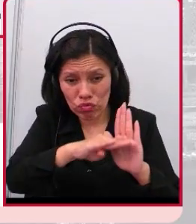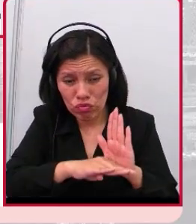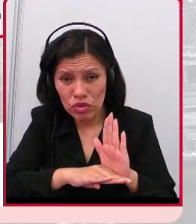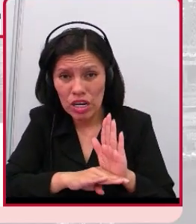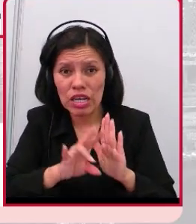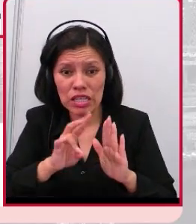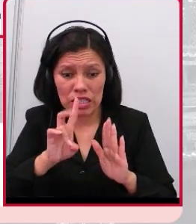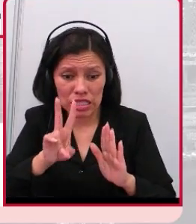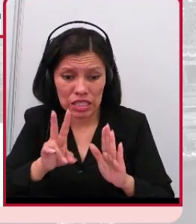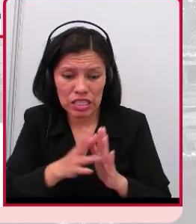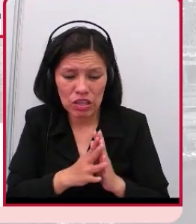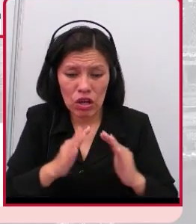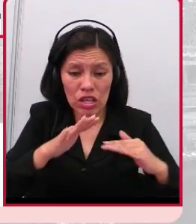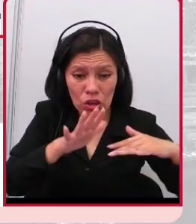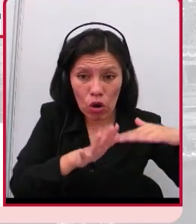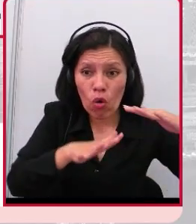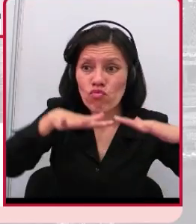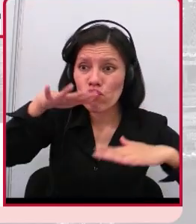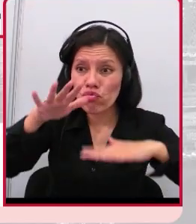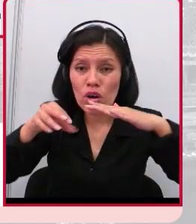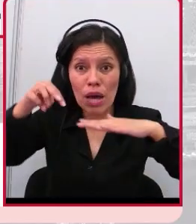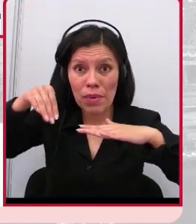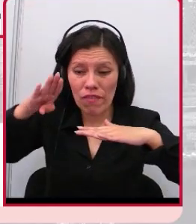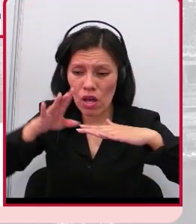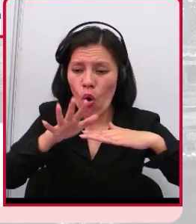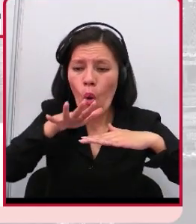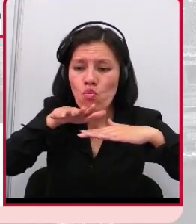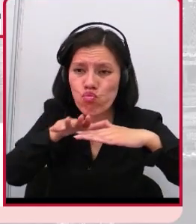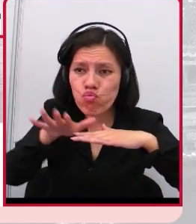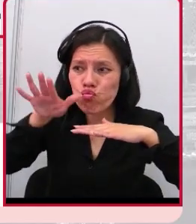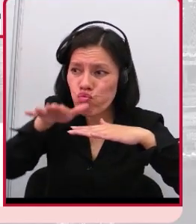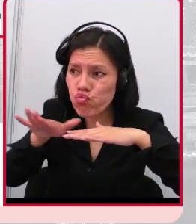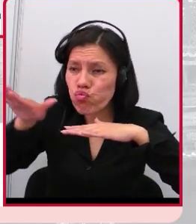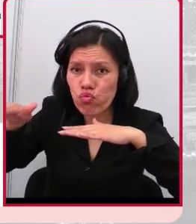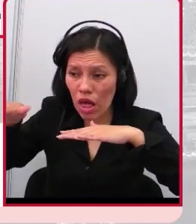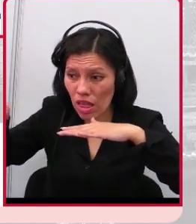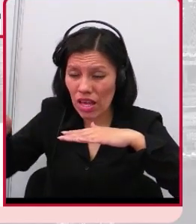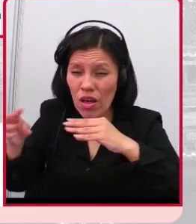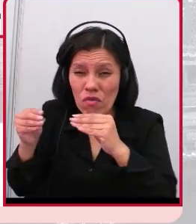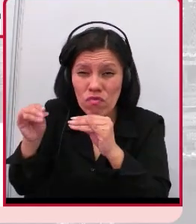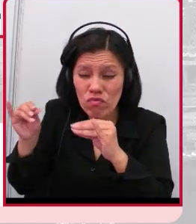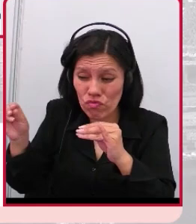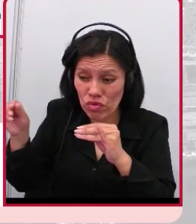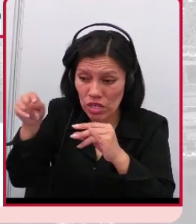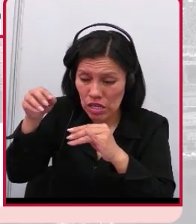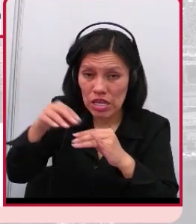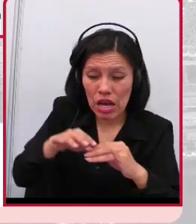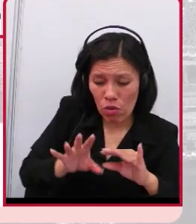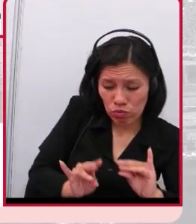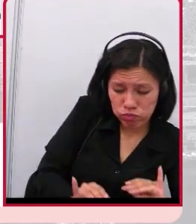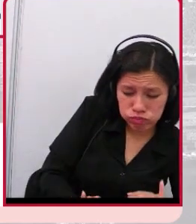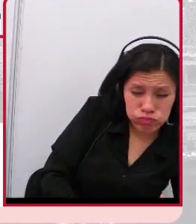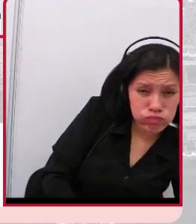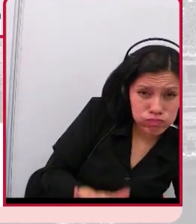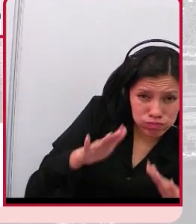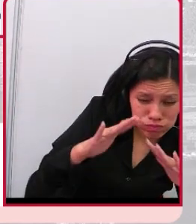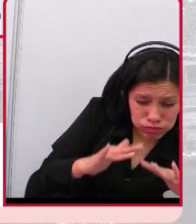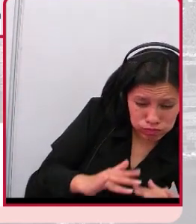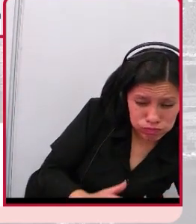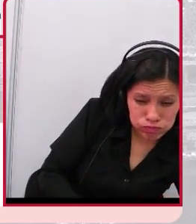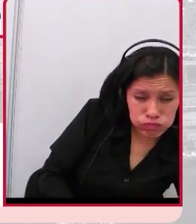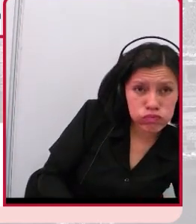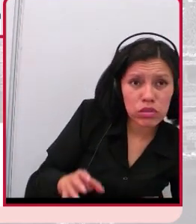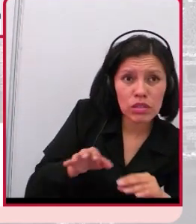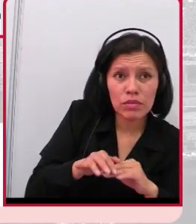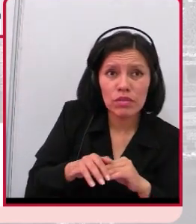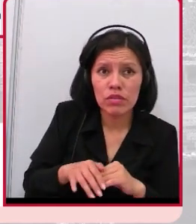partículas, flotando ese moli grueso, que es el que tiene mayor valor. Y el moli fino, que se va al overflow, dependiendo de su ley y